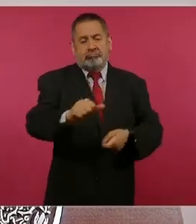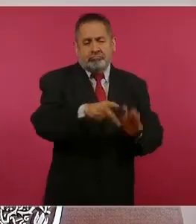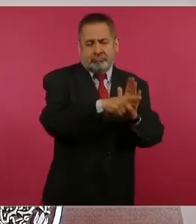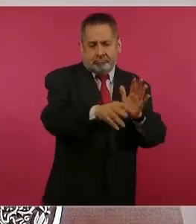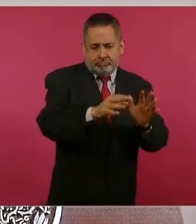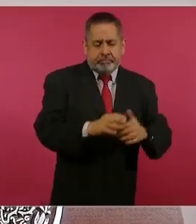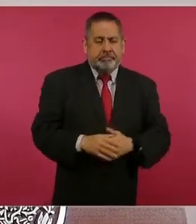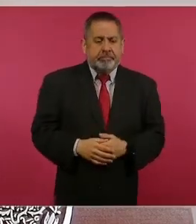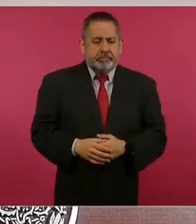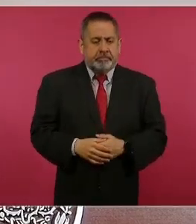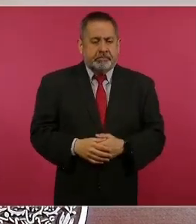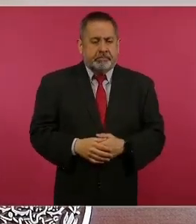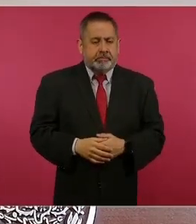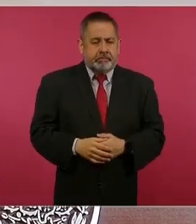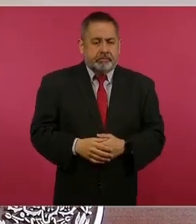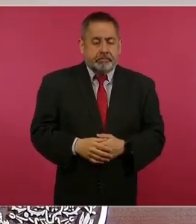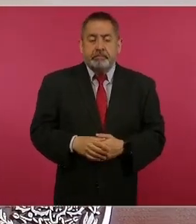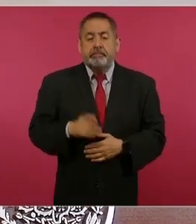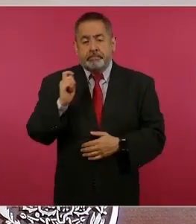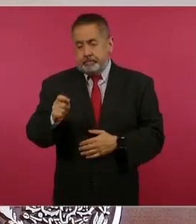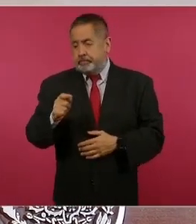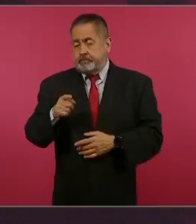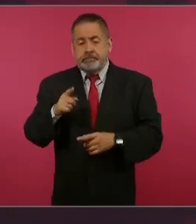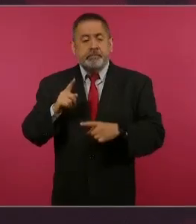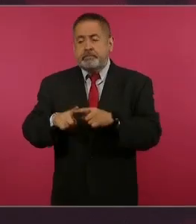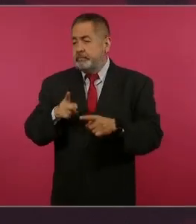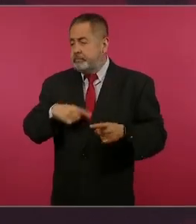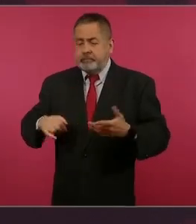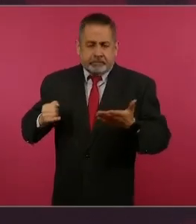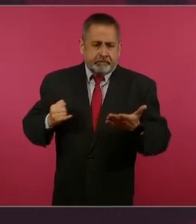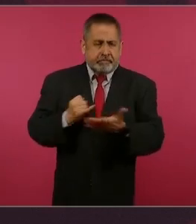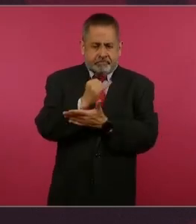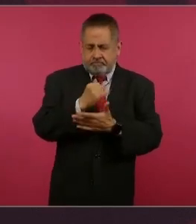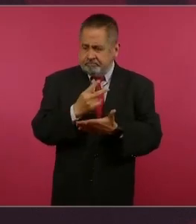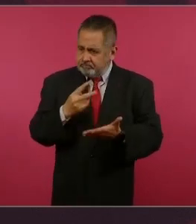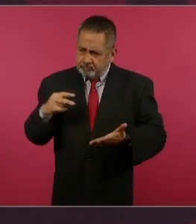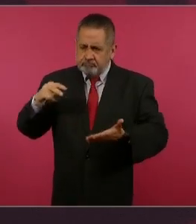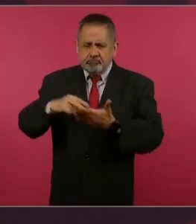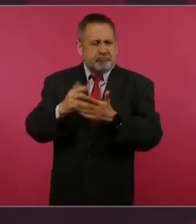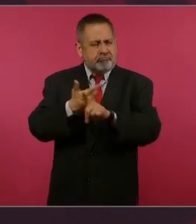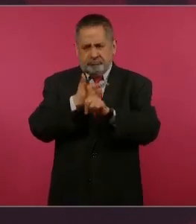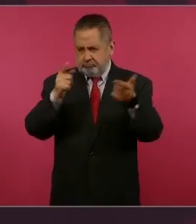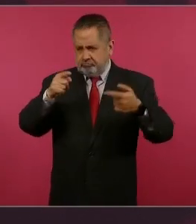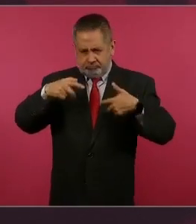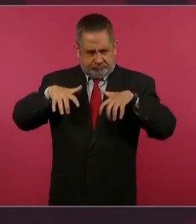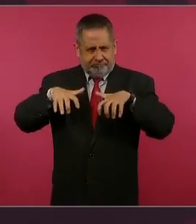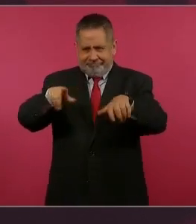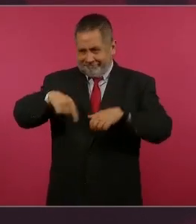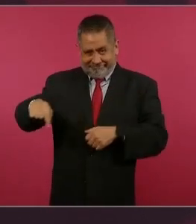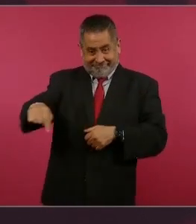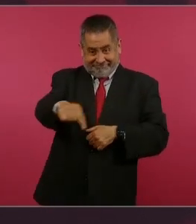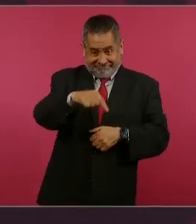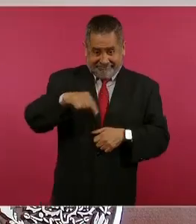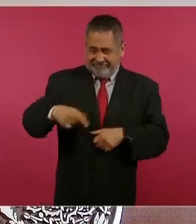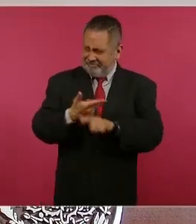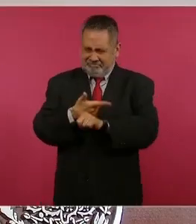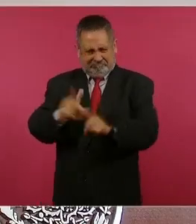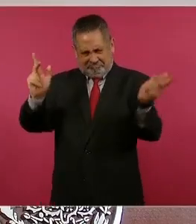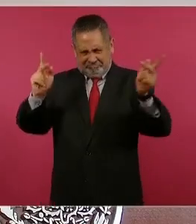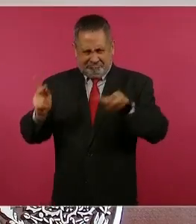Entonces, cuando se decide a ejercer la libertad,